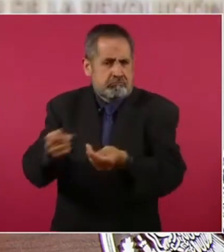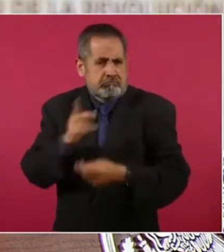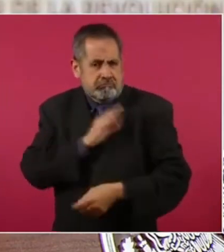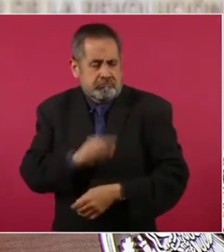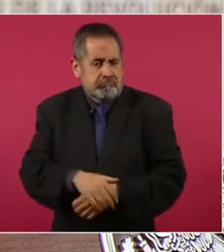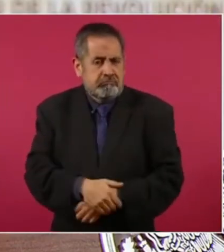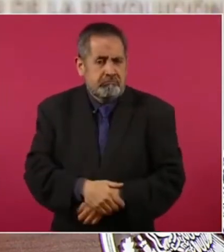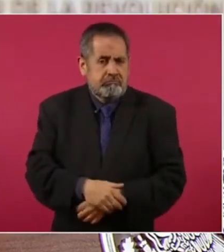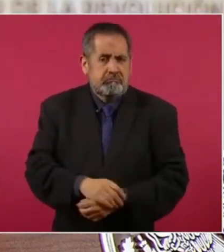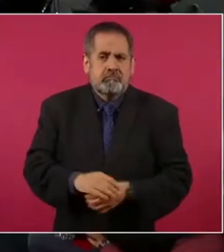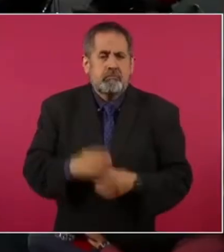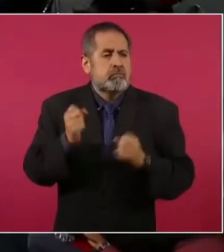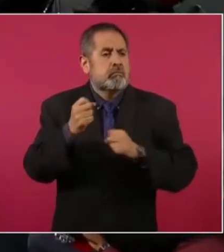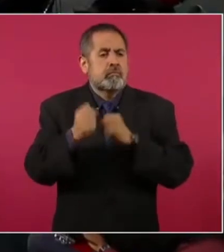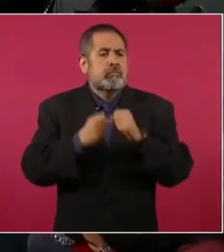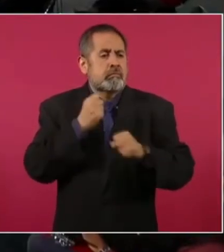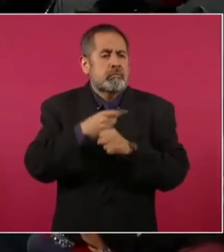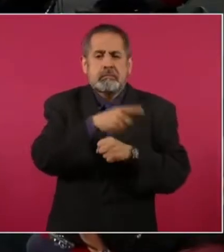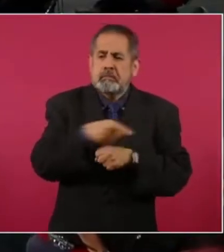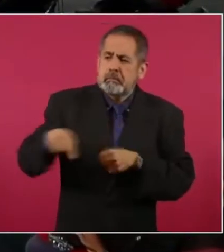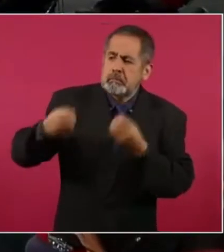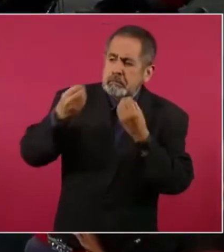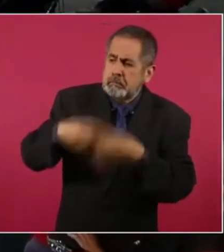porque fue mucho el daño